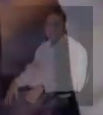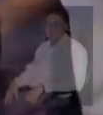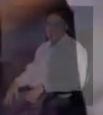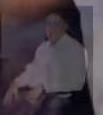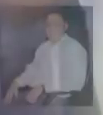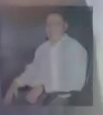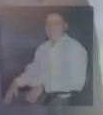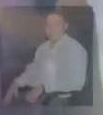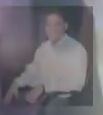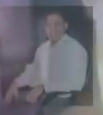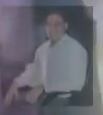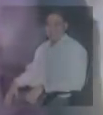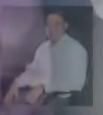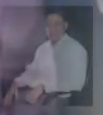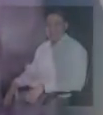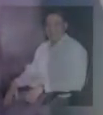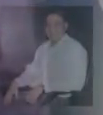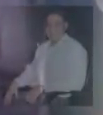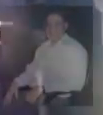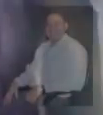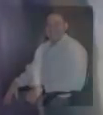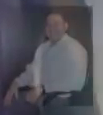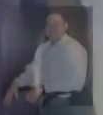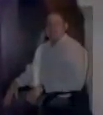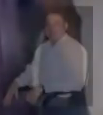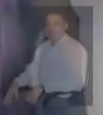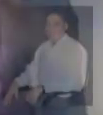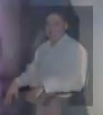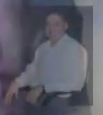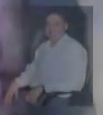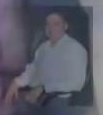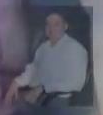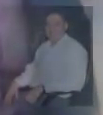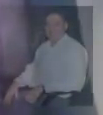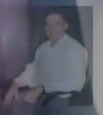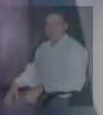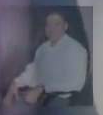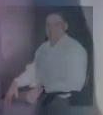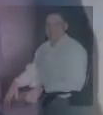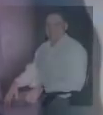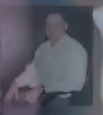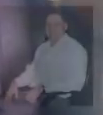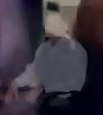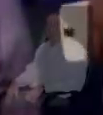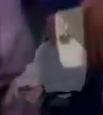orgullosa porque es primera vez, por lo menos desde que tengo uso de conciencia,